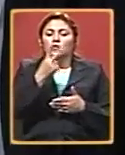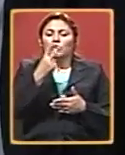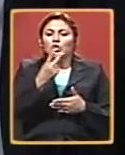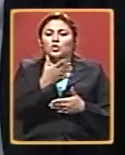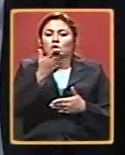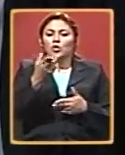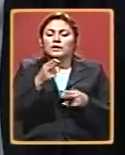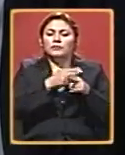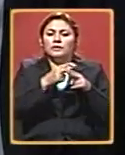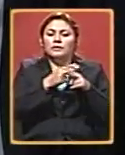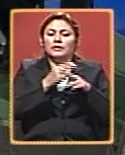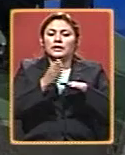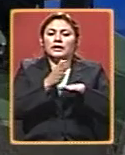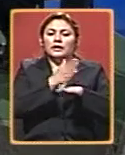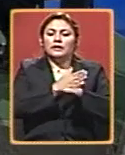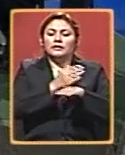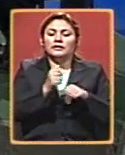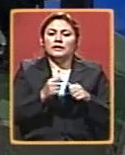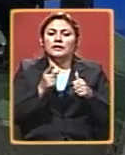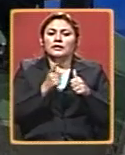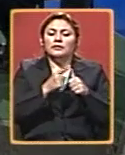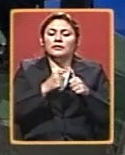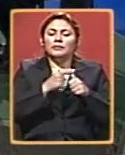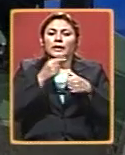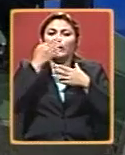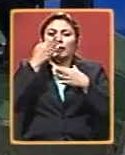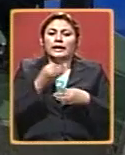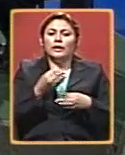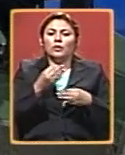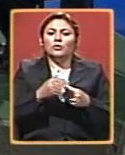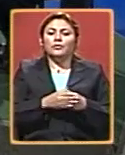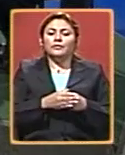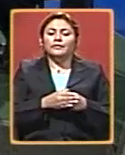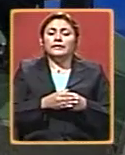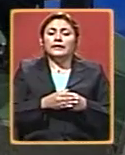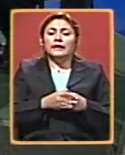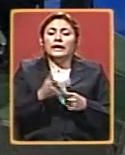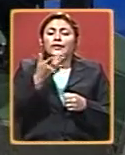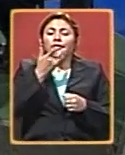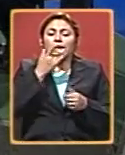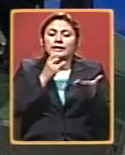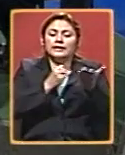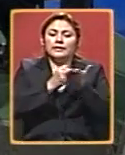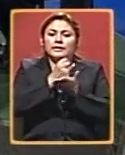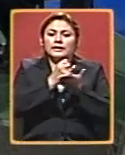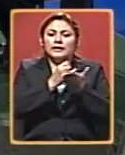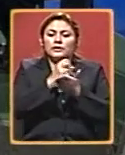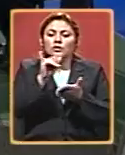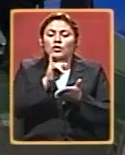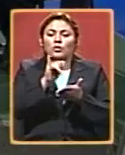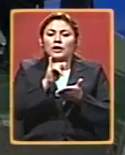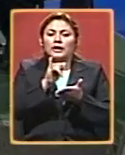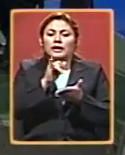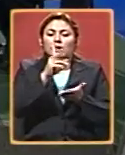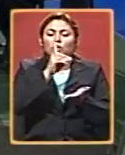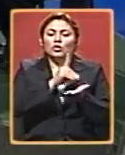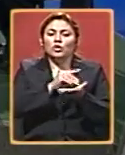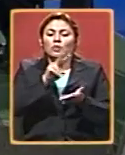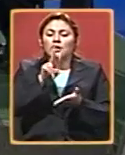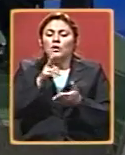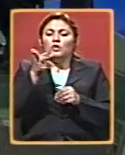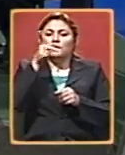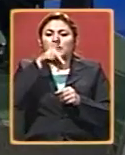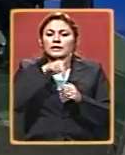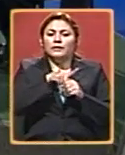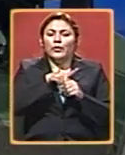cosas brevemente antes. En primer lugar, creo que la riqueza de investigaciones como en la que el doctor Villalobos